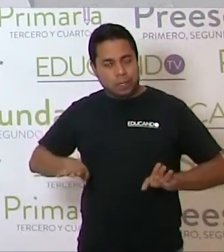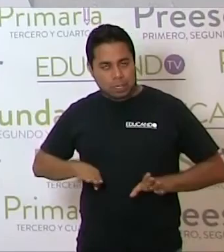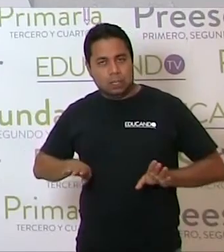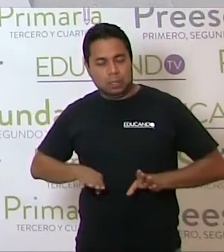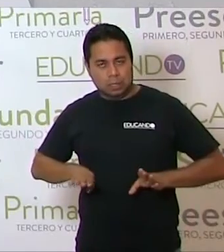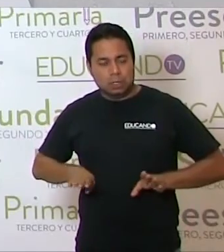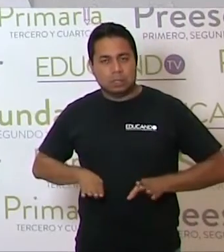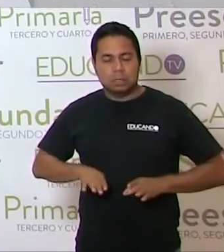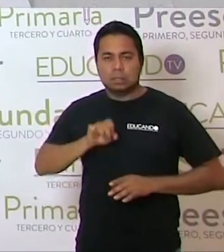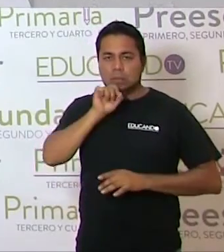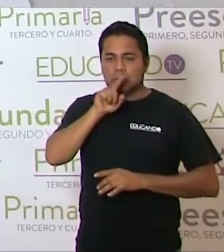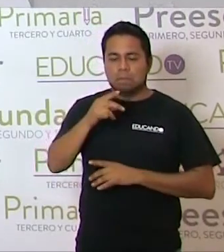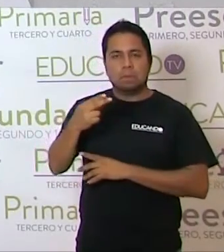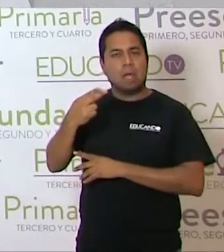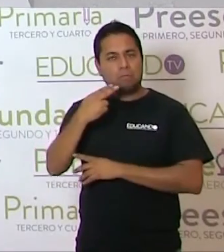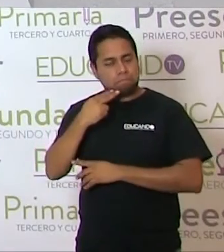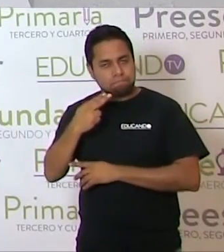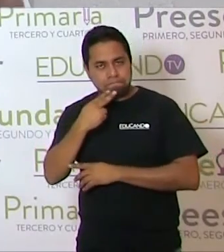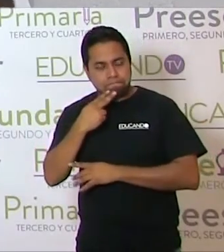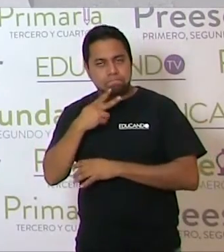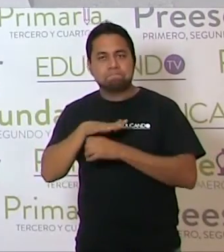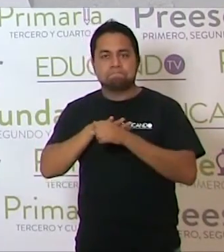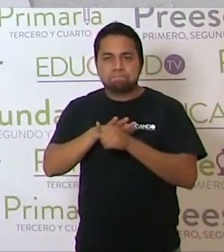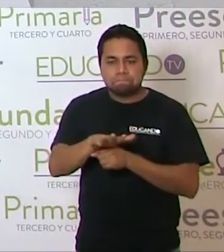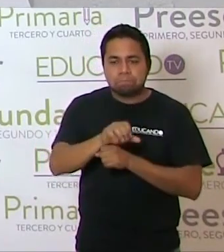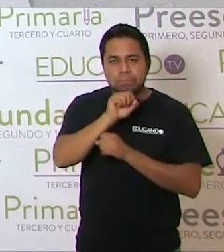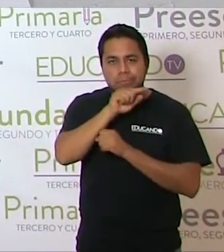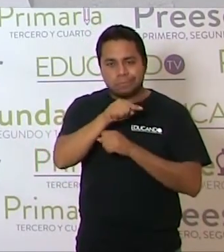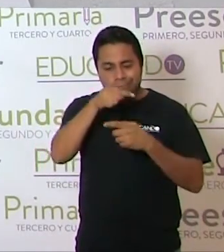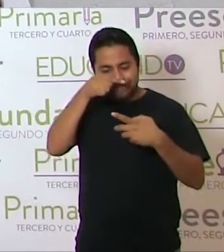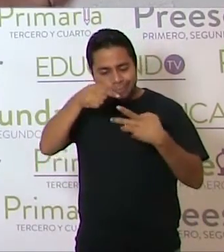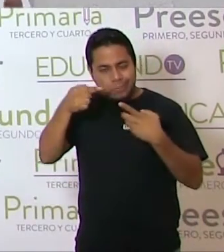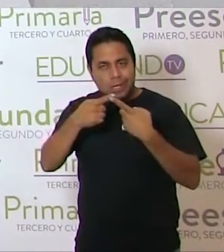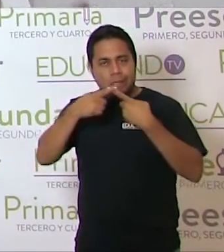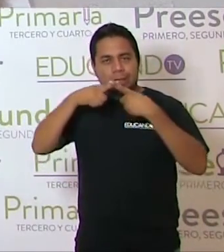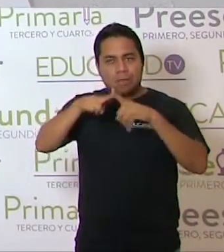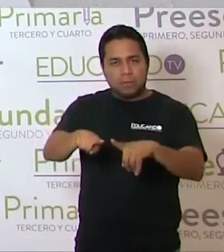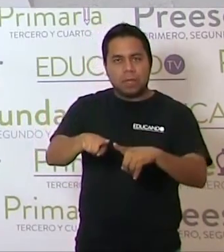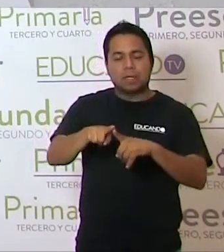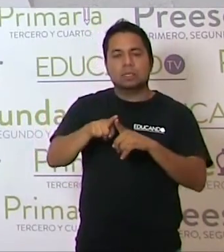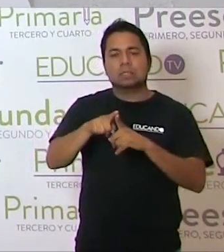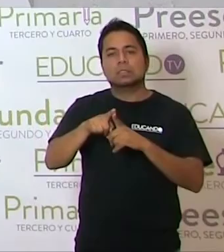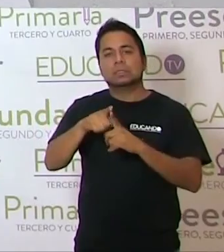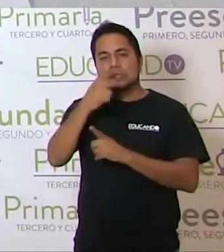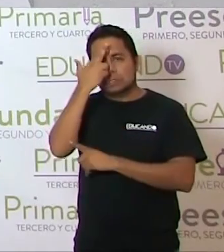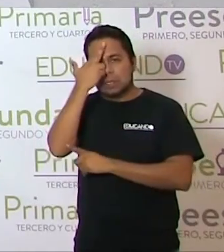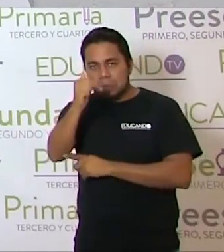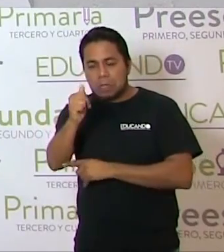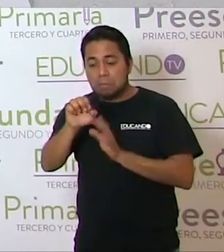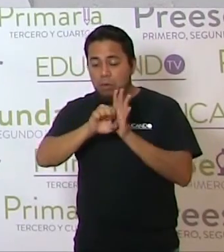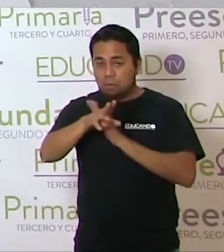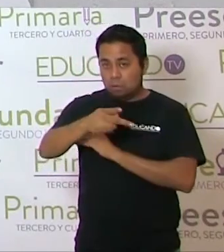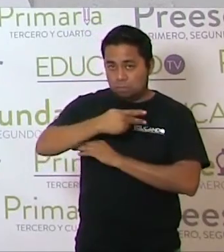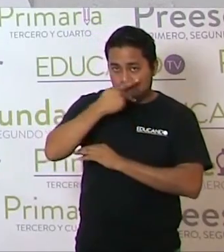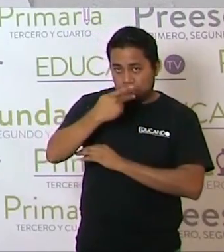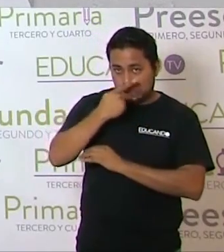la función los tipos de argumentos verbales y escritos